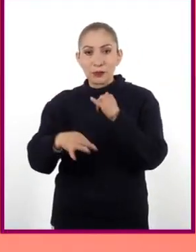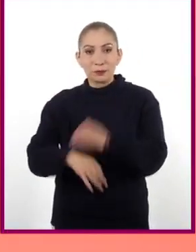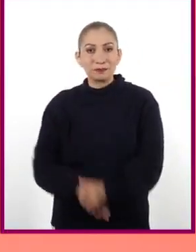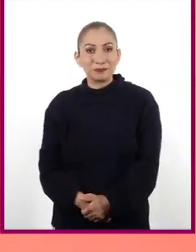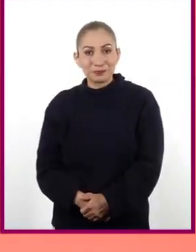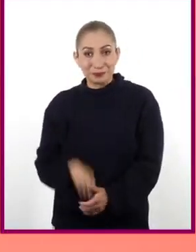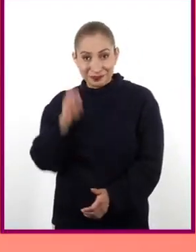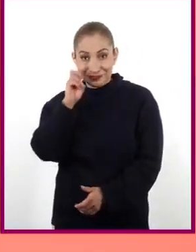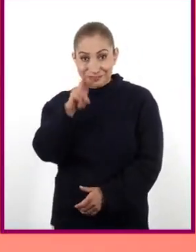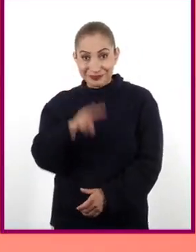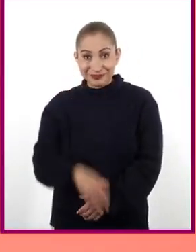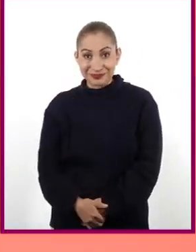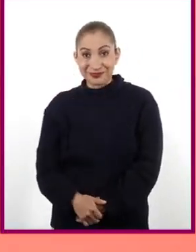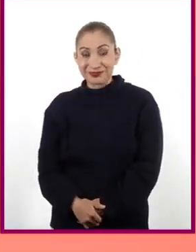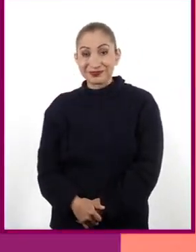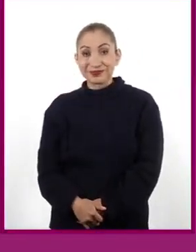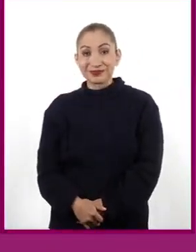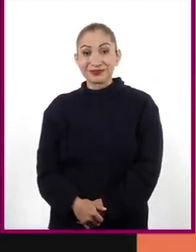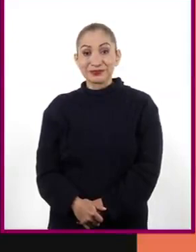final. ¿Lo vemos?